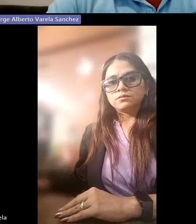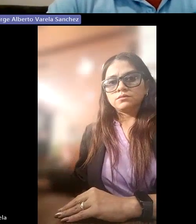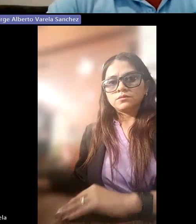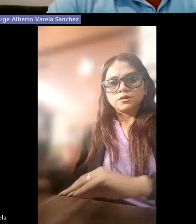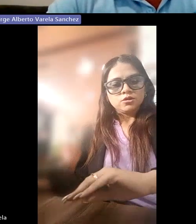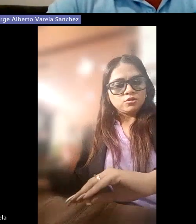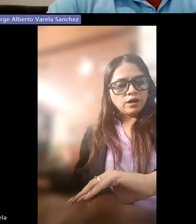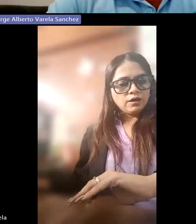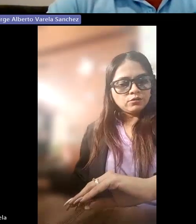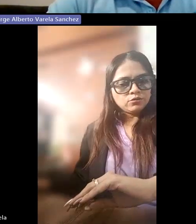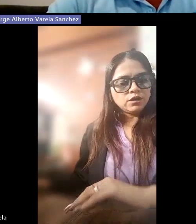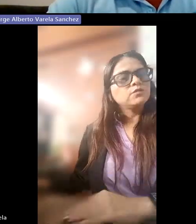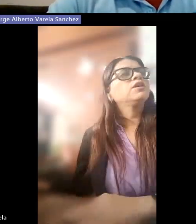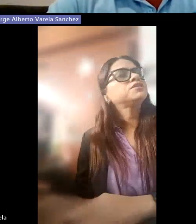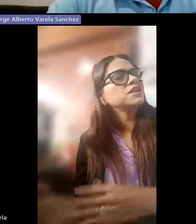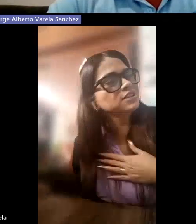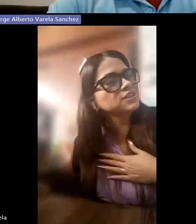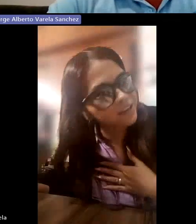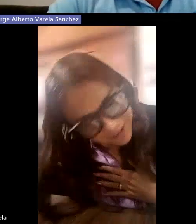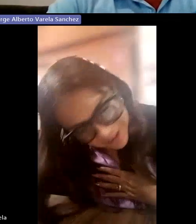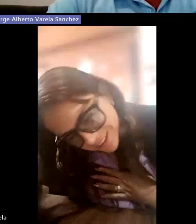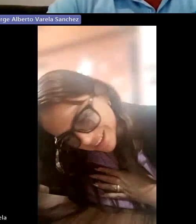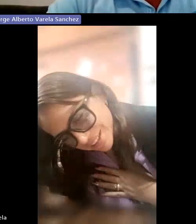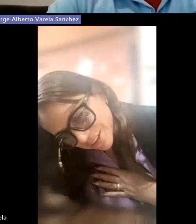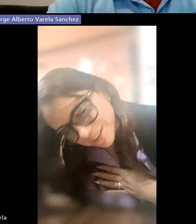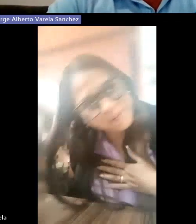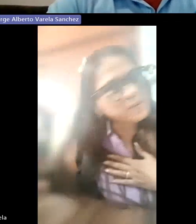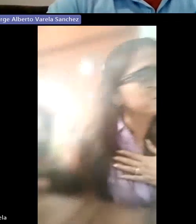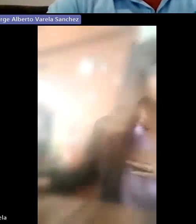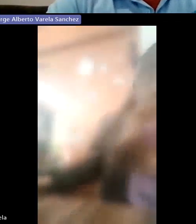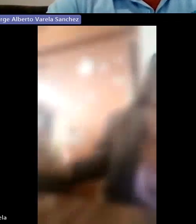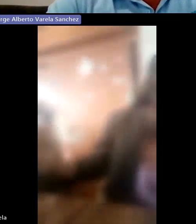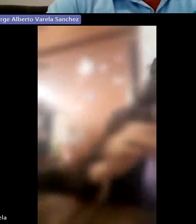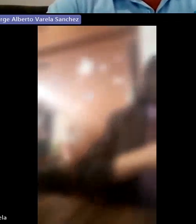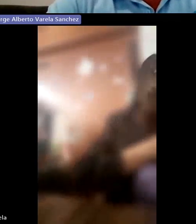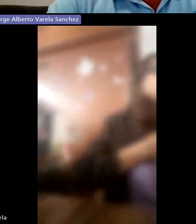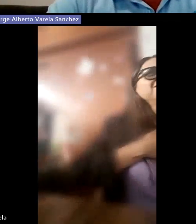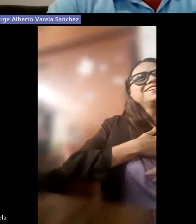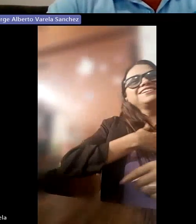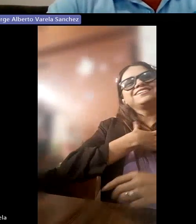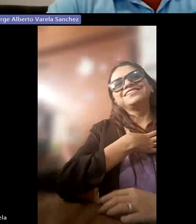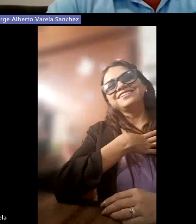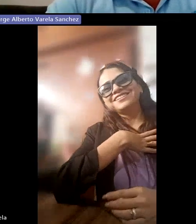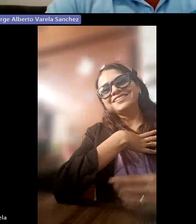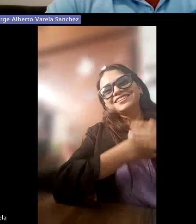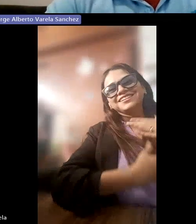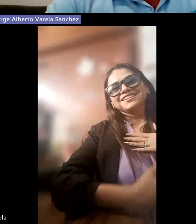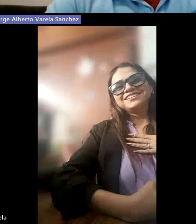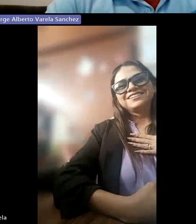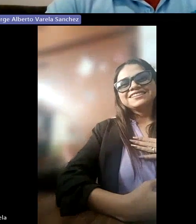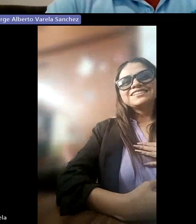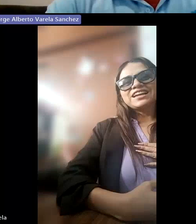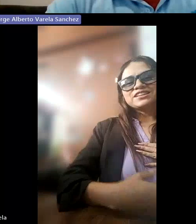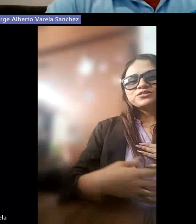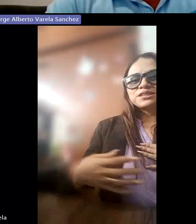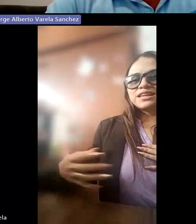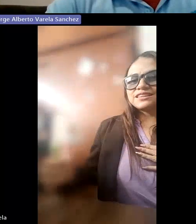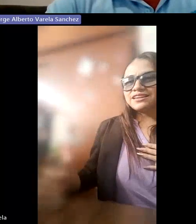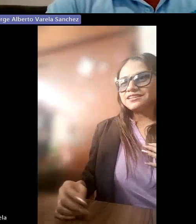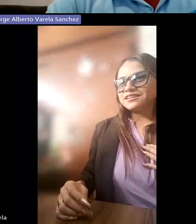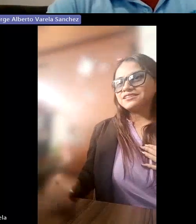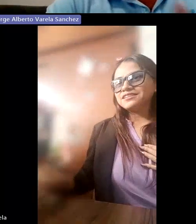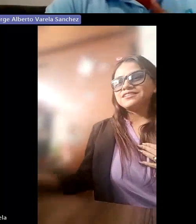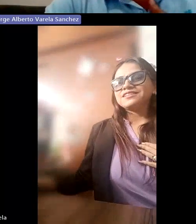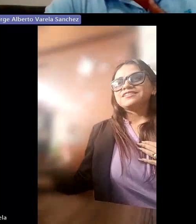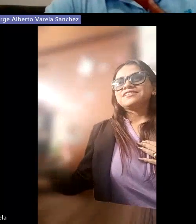código Z634, problemas psicológicos y emocionales que surgen por la desaparición o muerte de un familiar. Aquí la